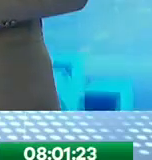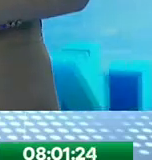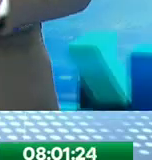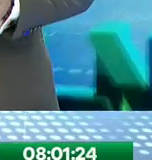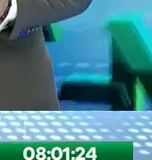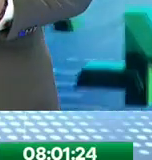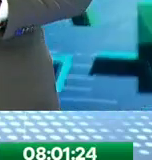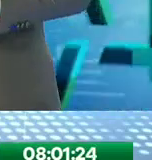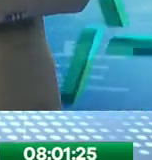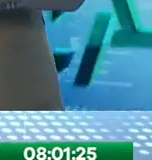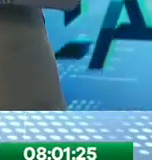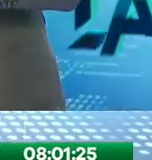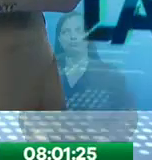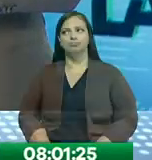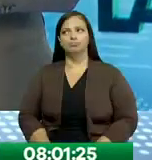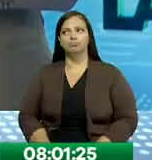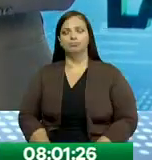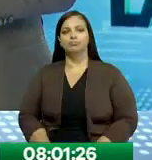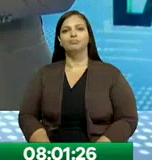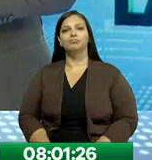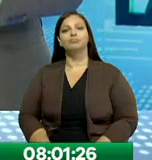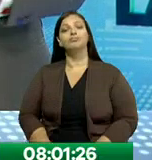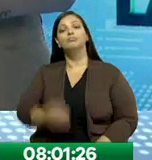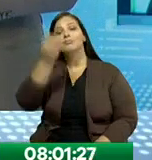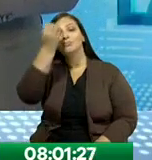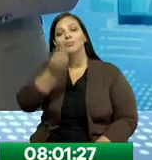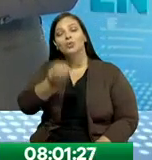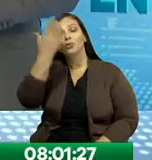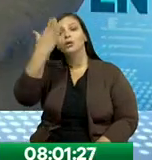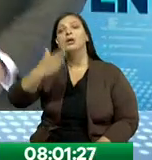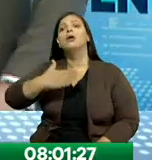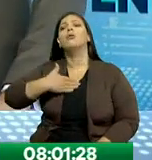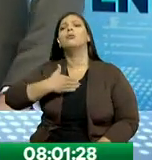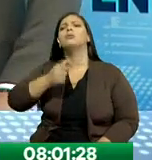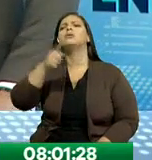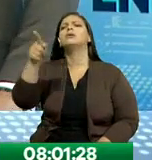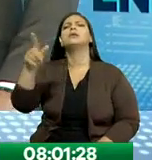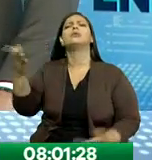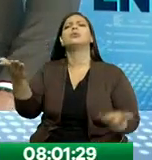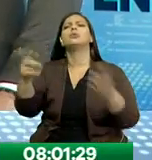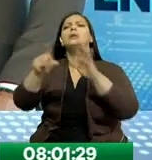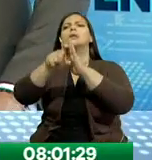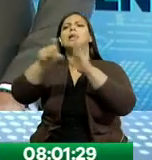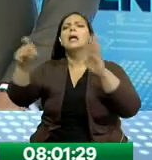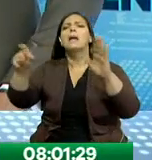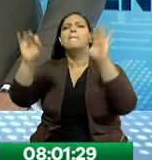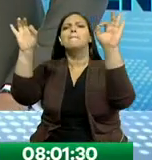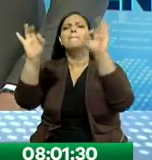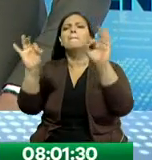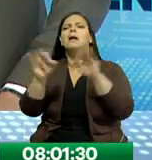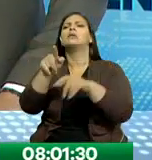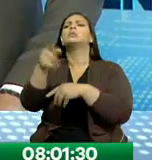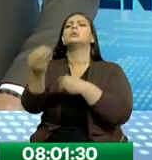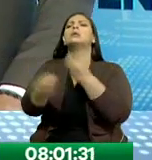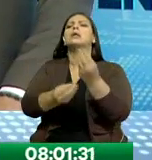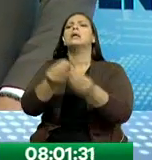amaneció usted? ¿Qué información, novedades nos tiene desde allá? In situ. Hugo, buen día contigo.